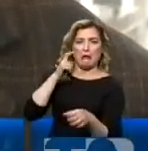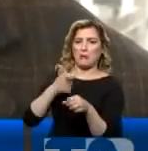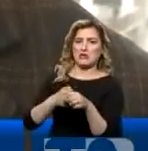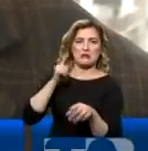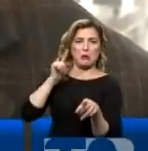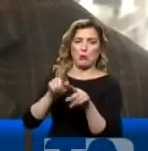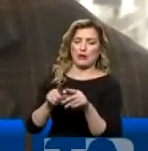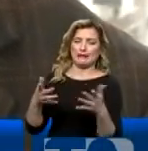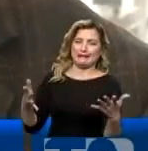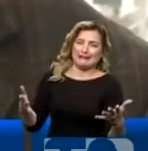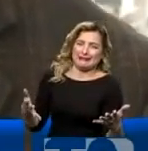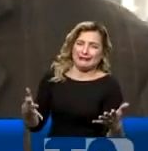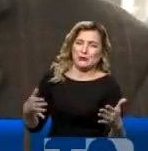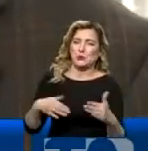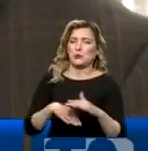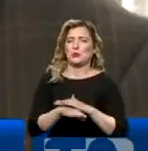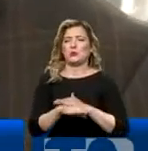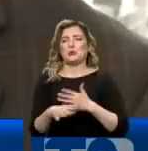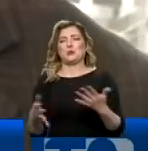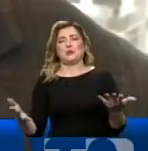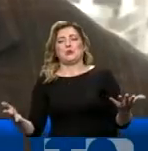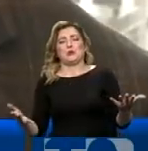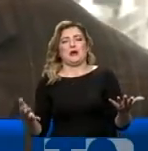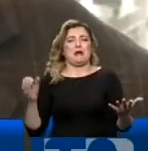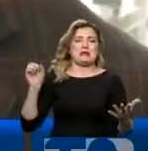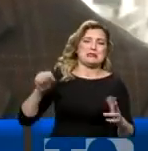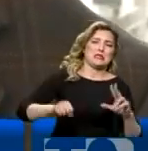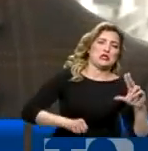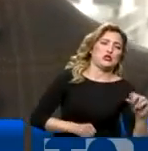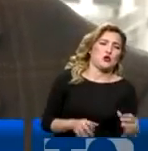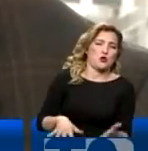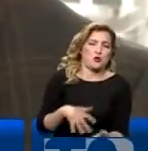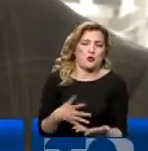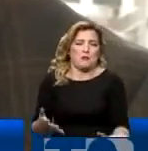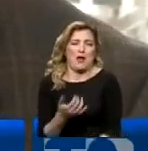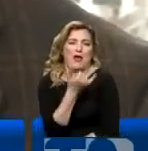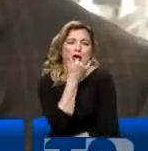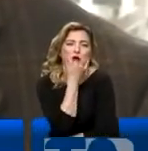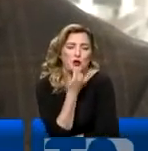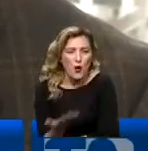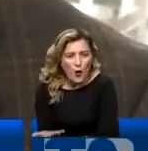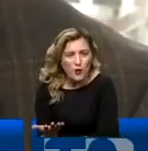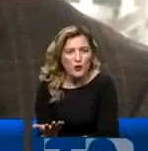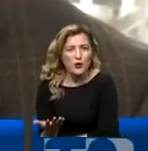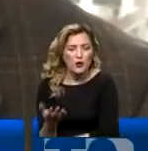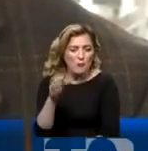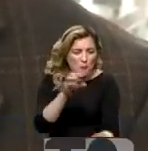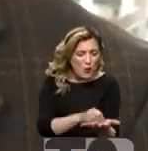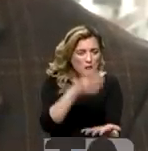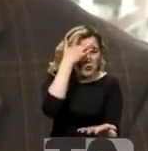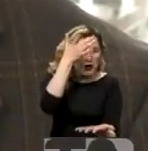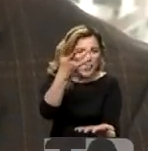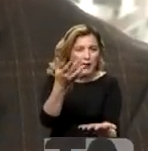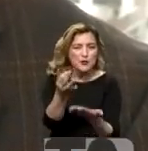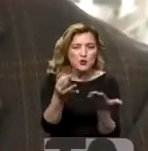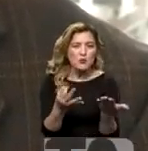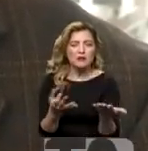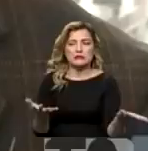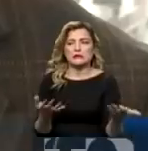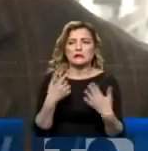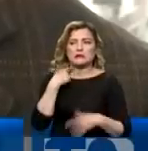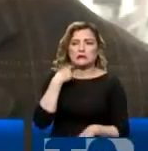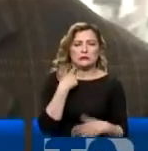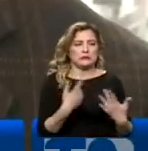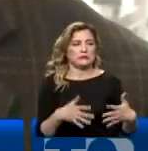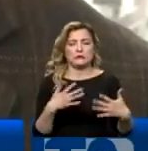como ingreso, siendo algo que nunca se sabe si puede o no puede ocurrir, era un error y lo dijimos en su momento. Ahora, que lo quieran reemplazar